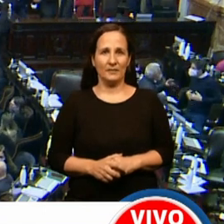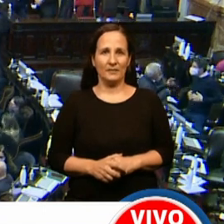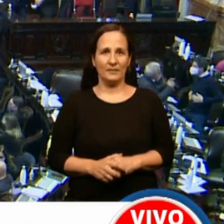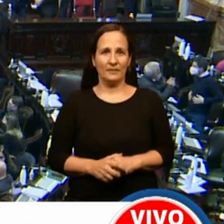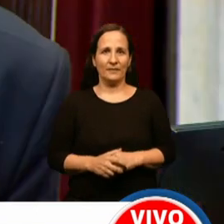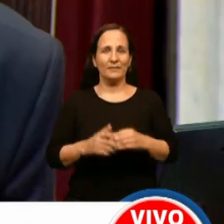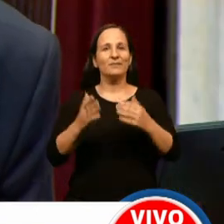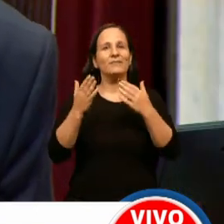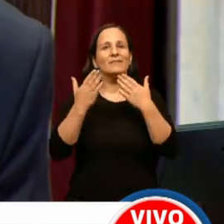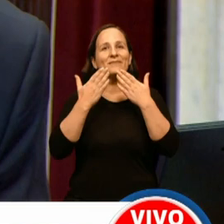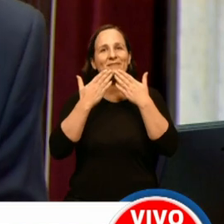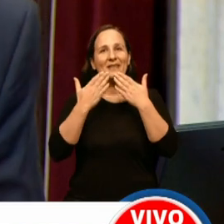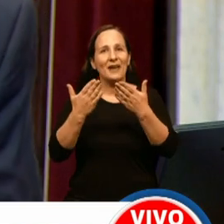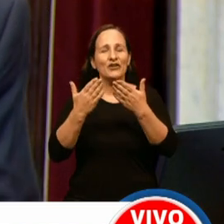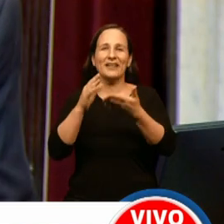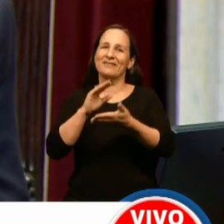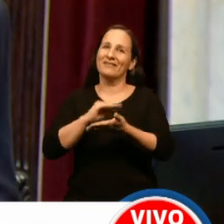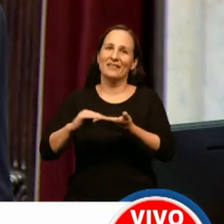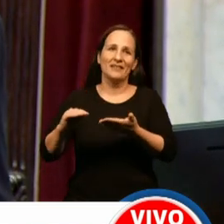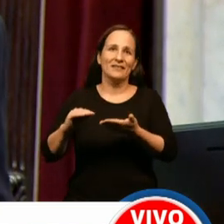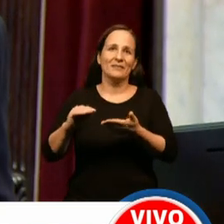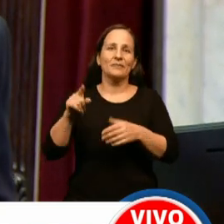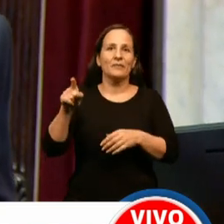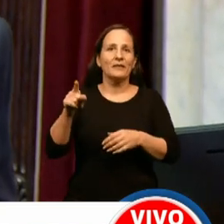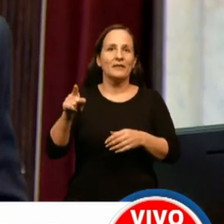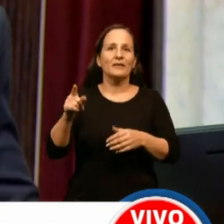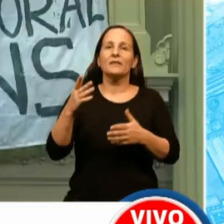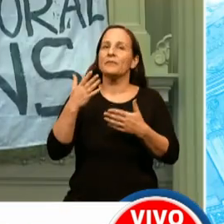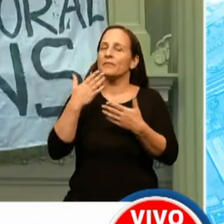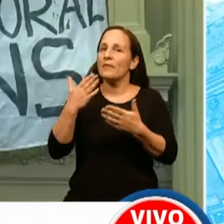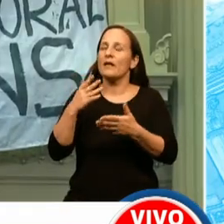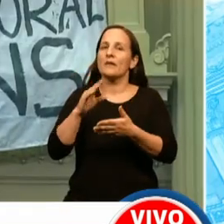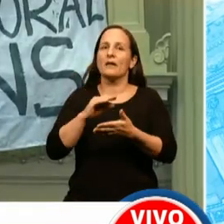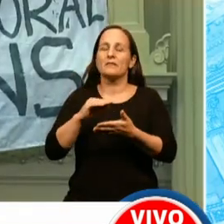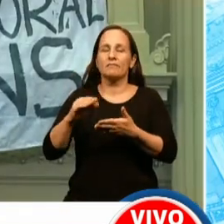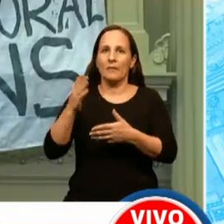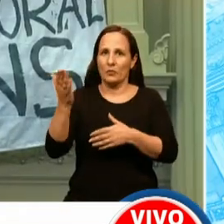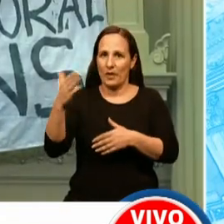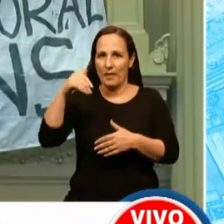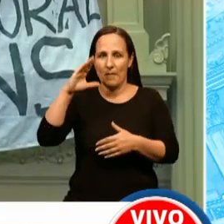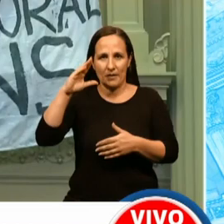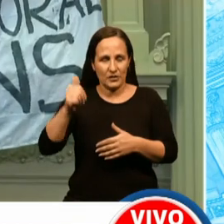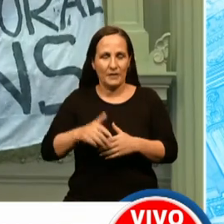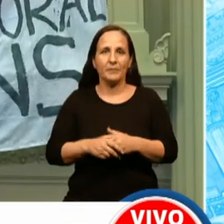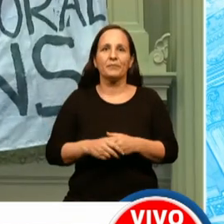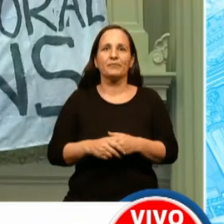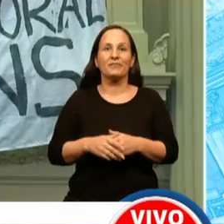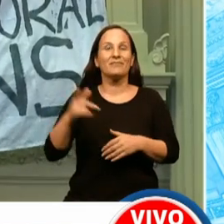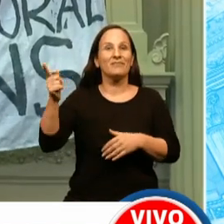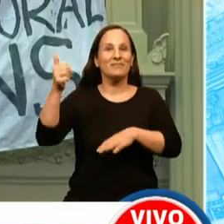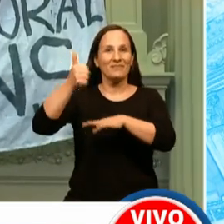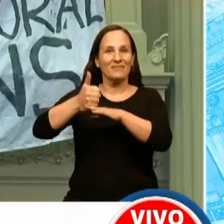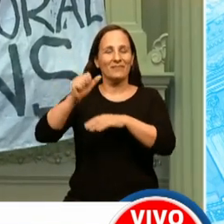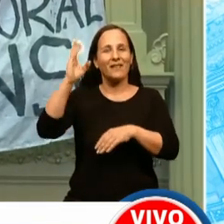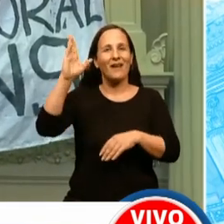muchas gracias diputada marcha queremos agradecer la presencia en el recinto de a la rueda